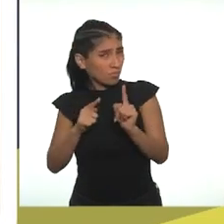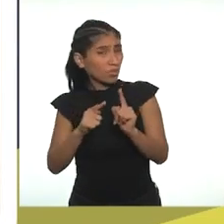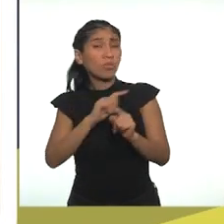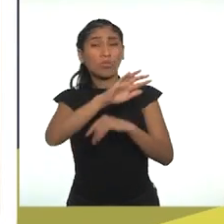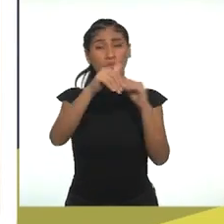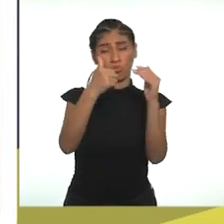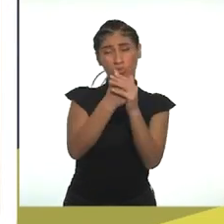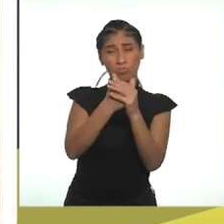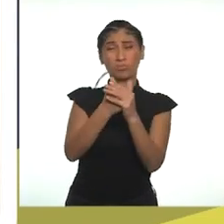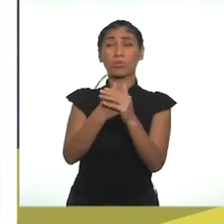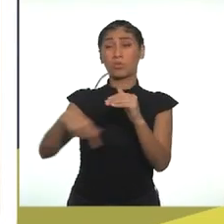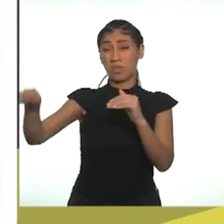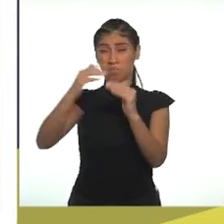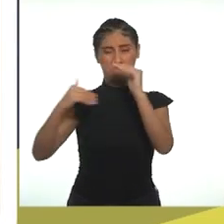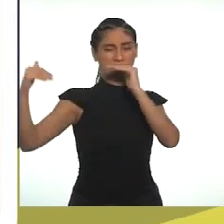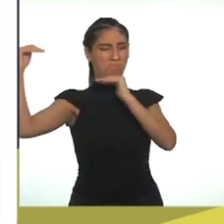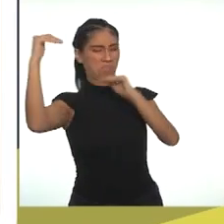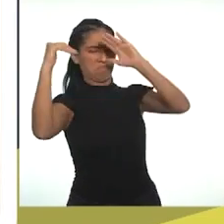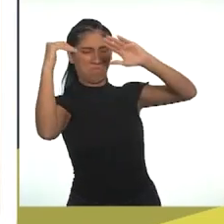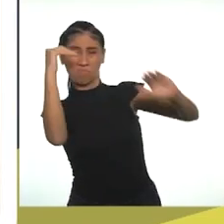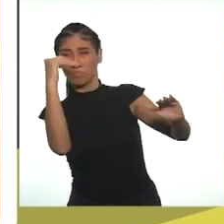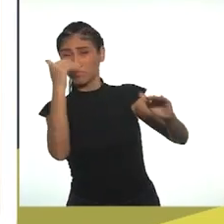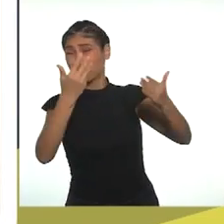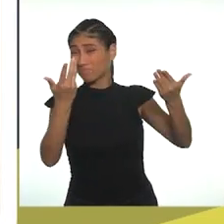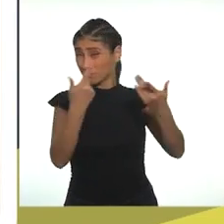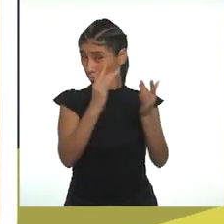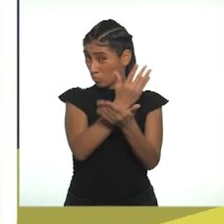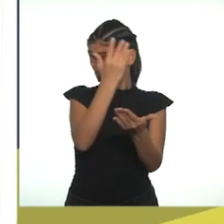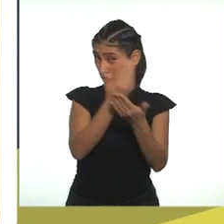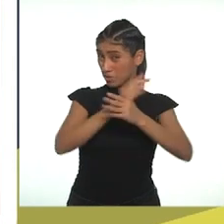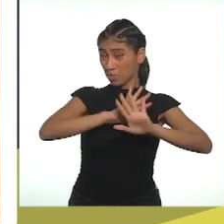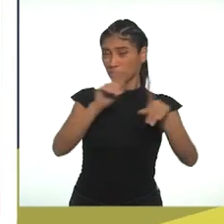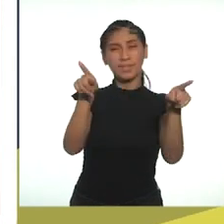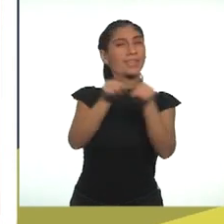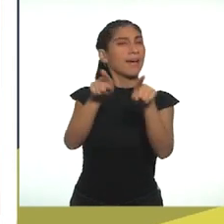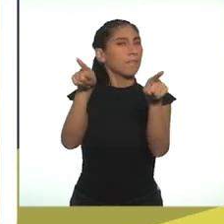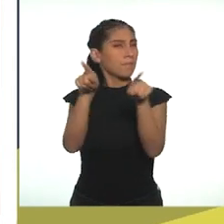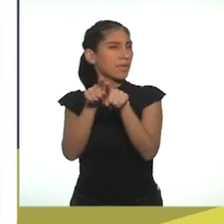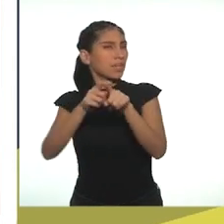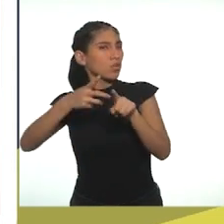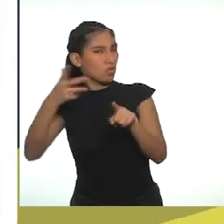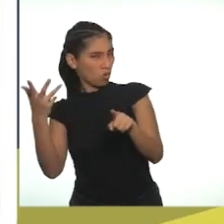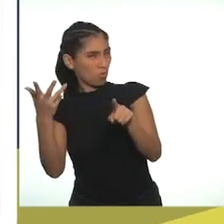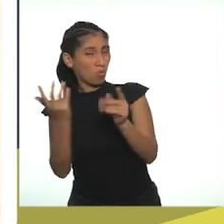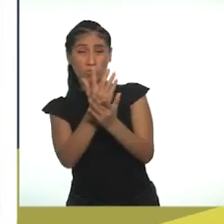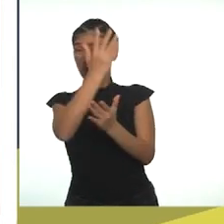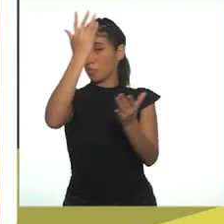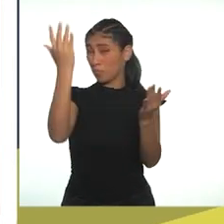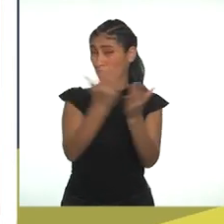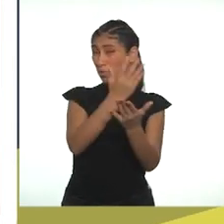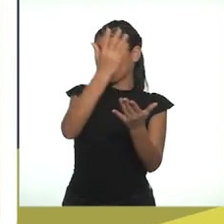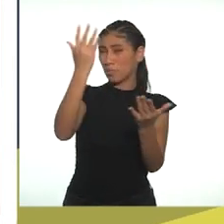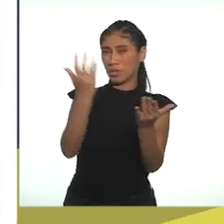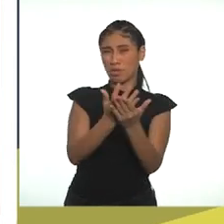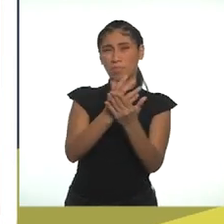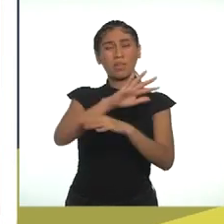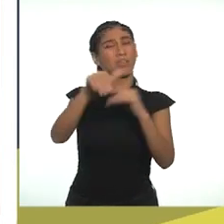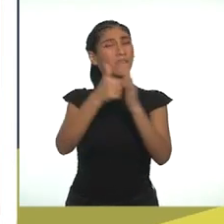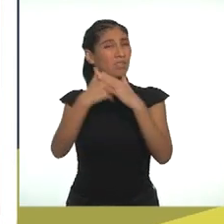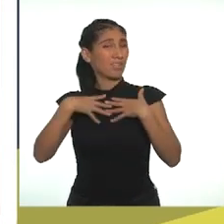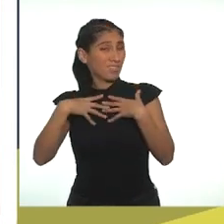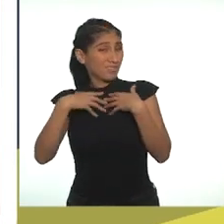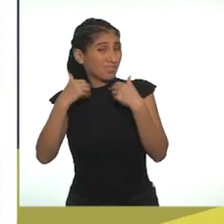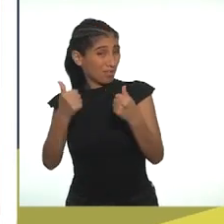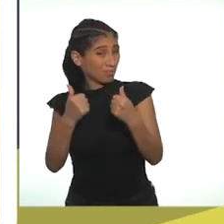la desigualdad fue un problema después de la declaración de la independencia, sino también se presentaron problemas en el ámbito de la